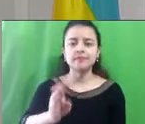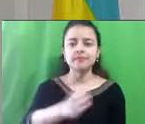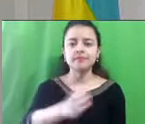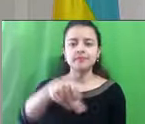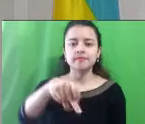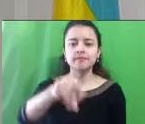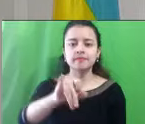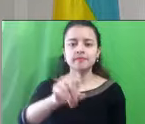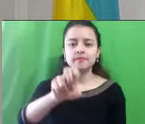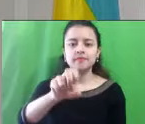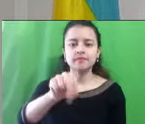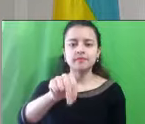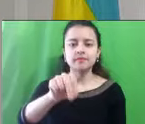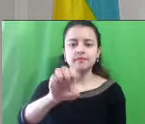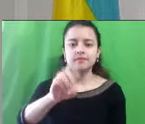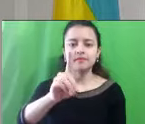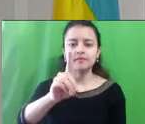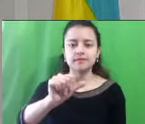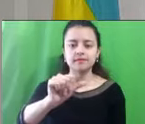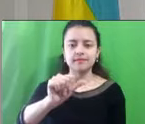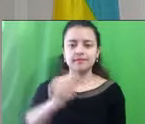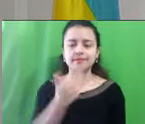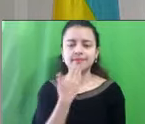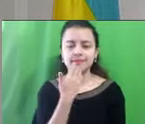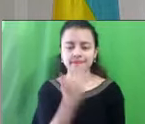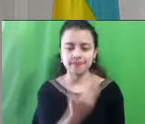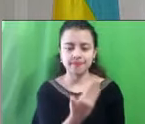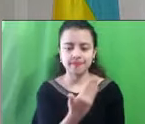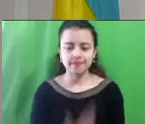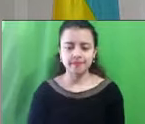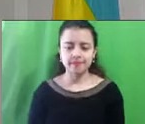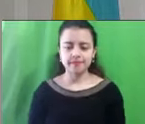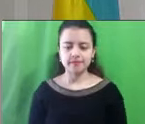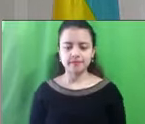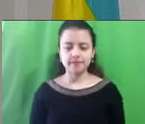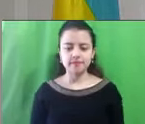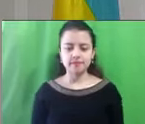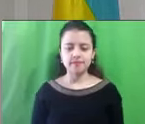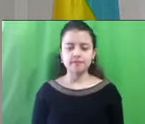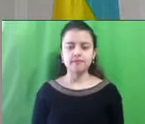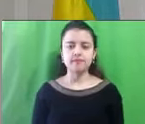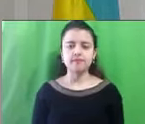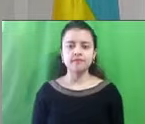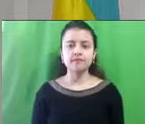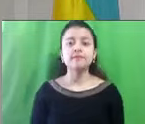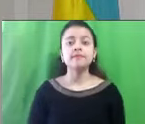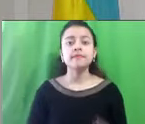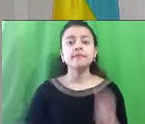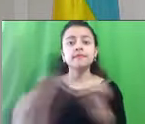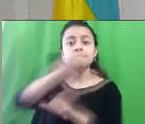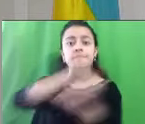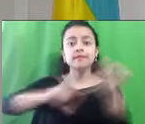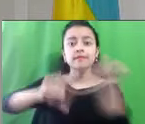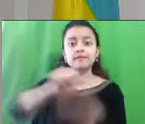y continuamos con nuestra rendición de cuentas. Precisamente Adriana Rocío Mendivelso Cristiano, que nos va a